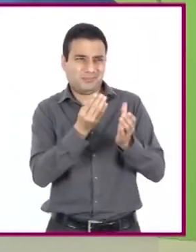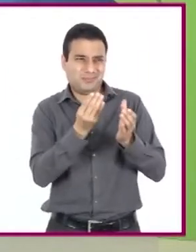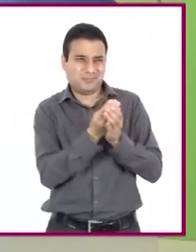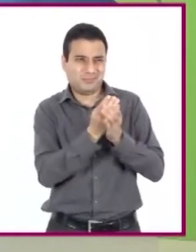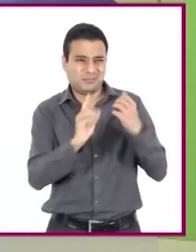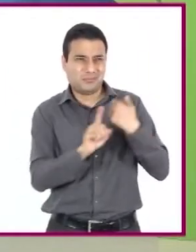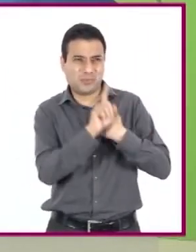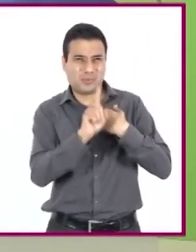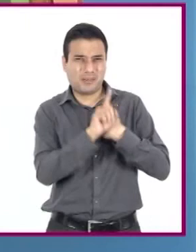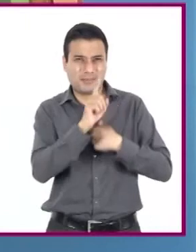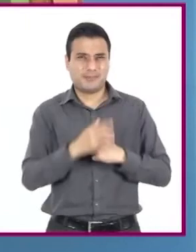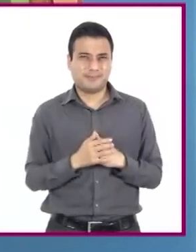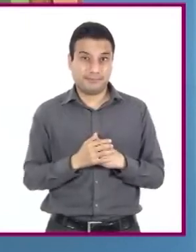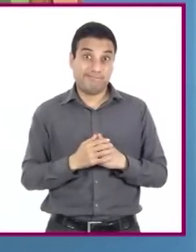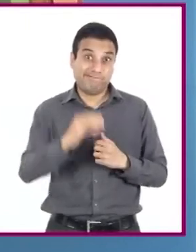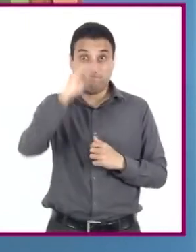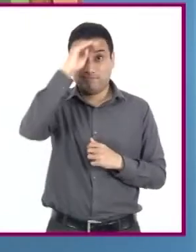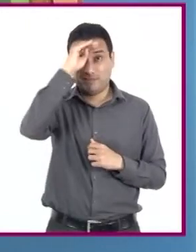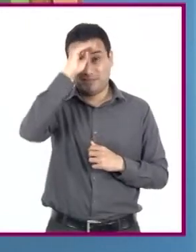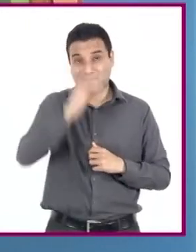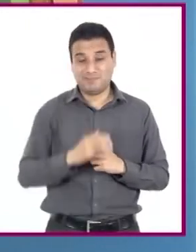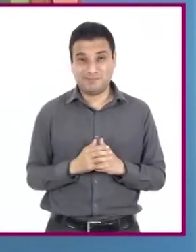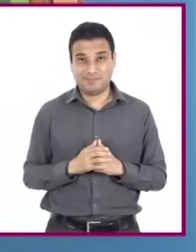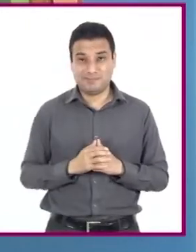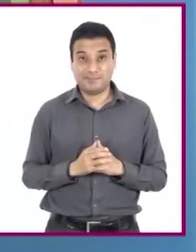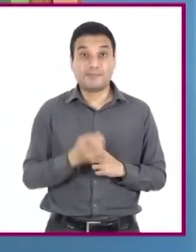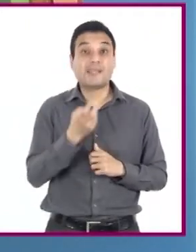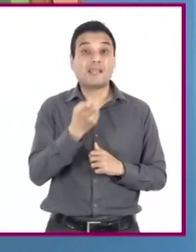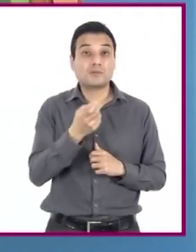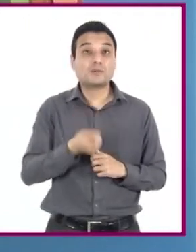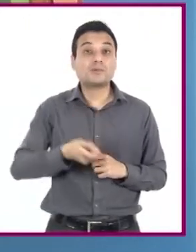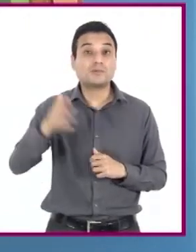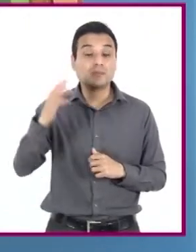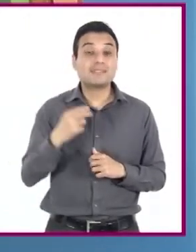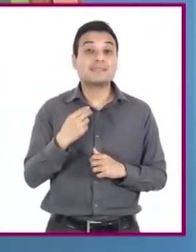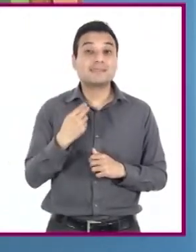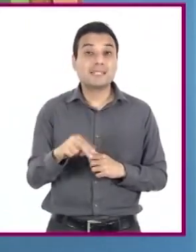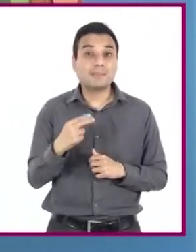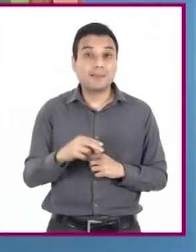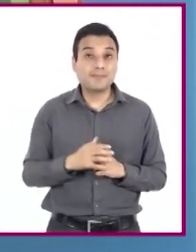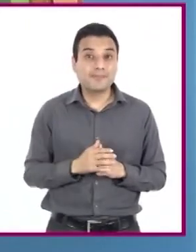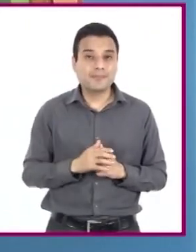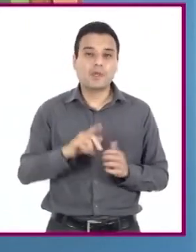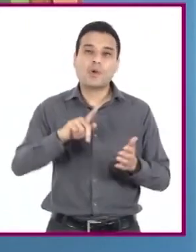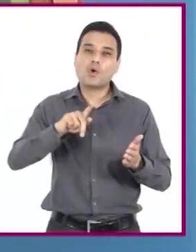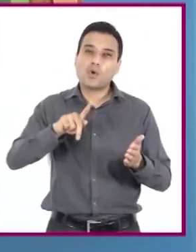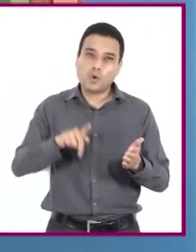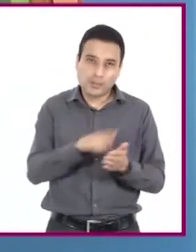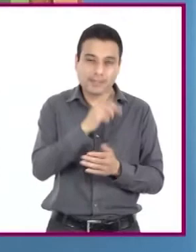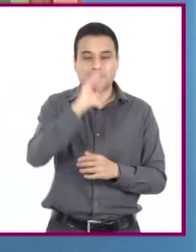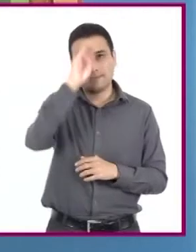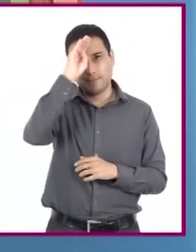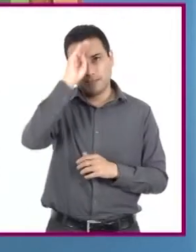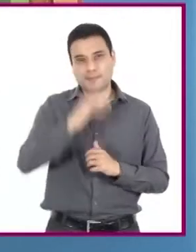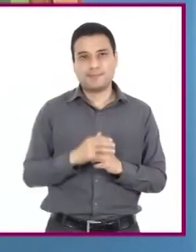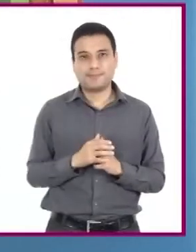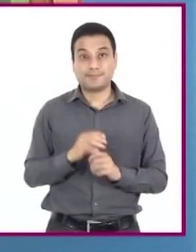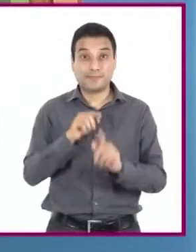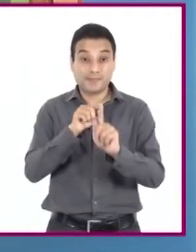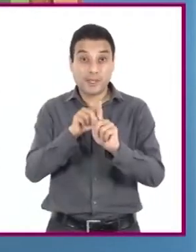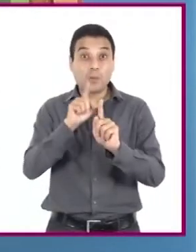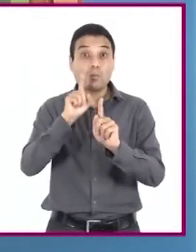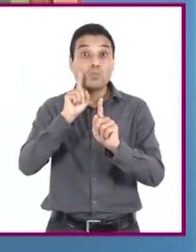nuevo en su casa. Eso se llama revictimizar, hacer que la víctima se